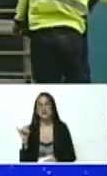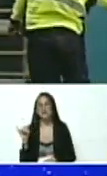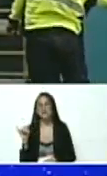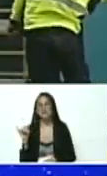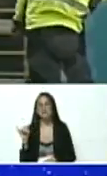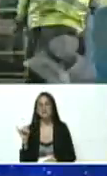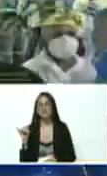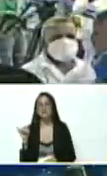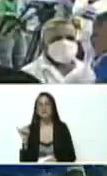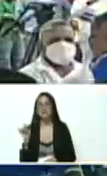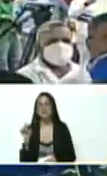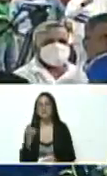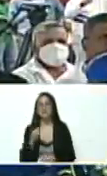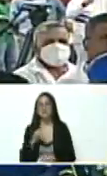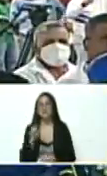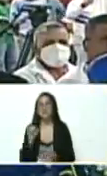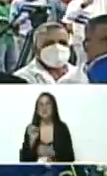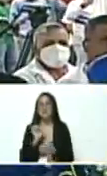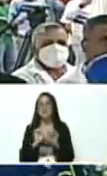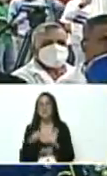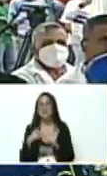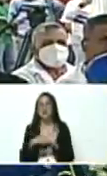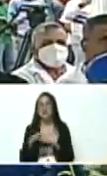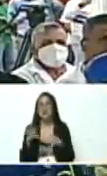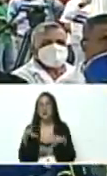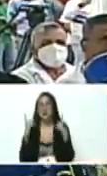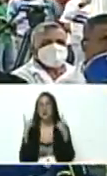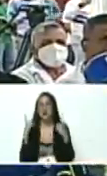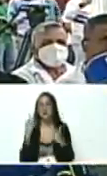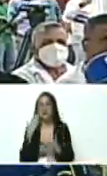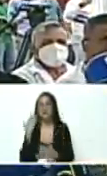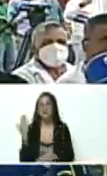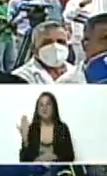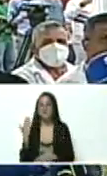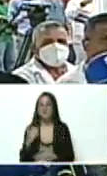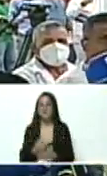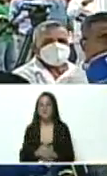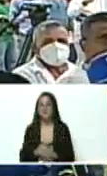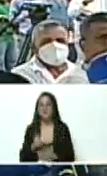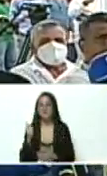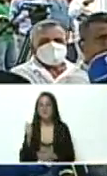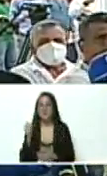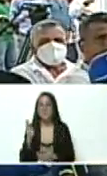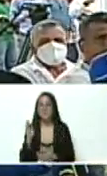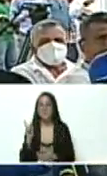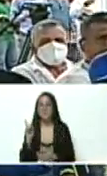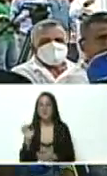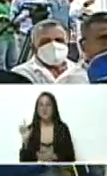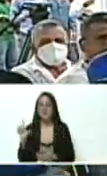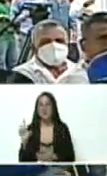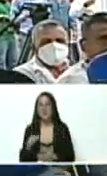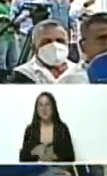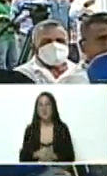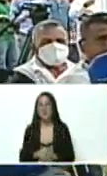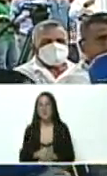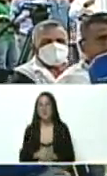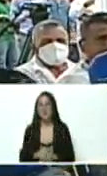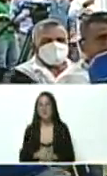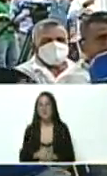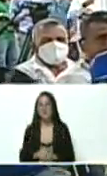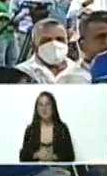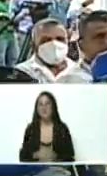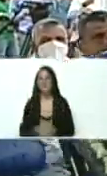la Zona de Defensa Integral de La Guaira, vicealmirante Abdel Hadi Suleimán